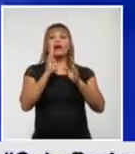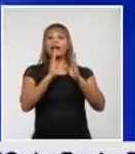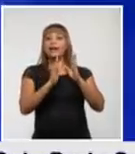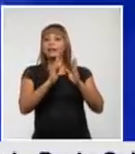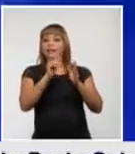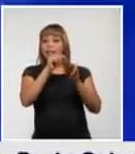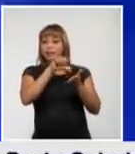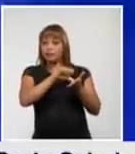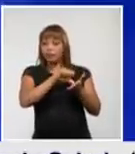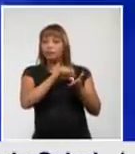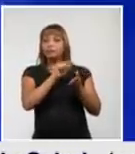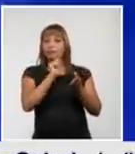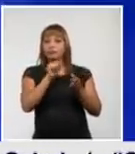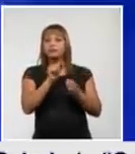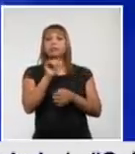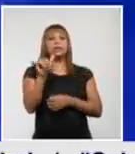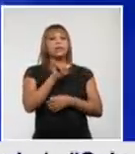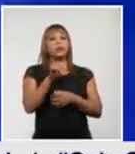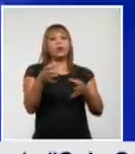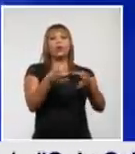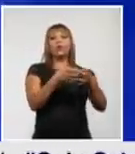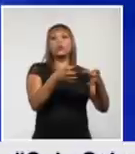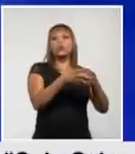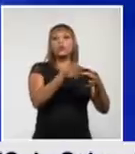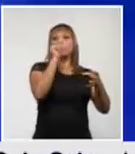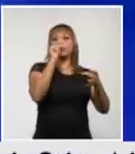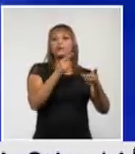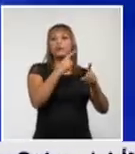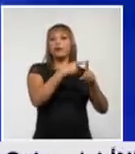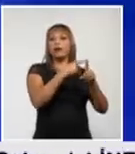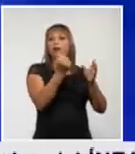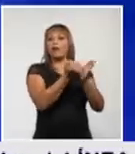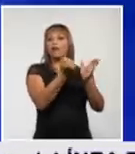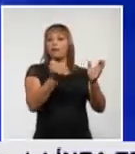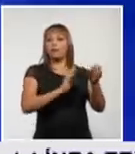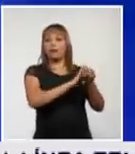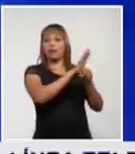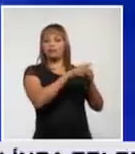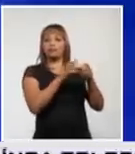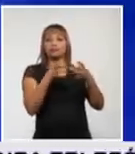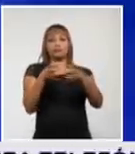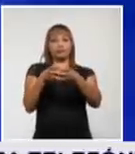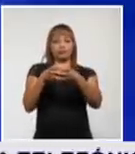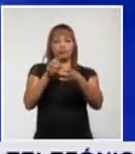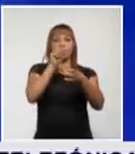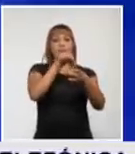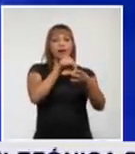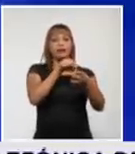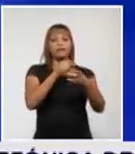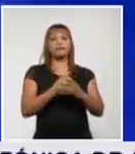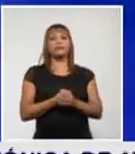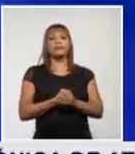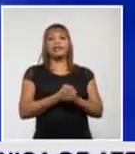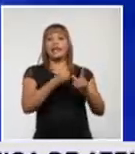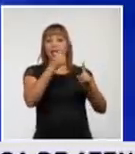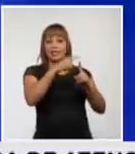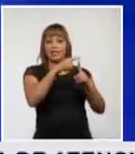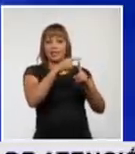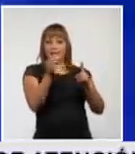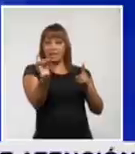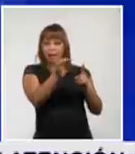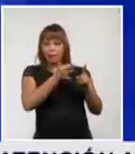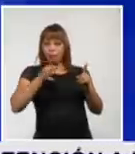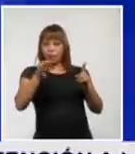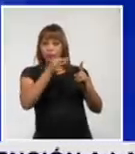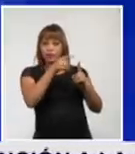también hay un grupo de casos que se han confirmado en este lugar. En Trinidad, pues en el área